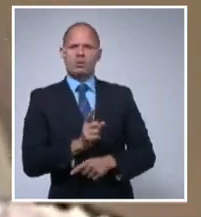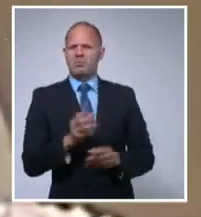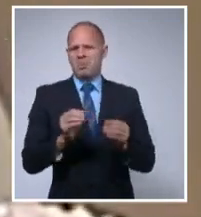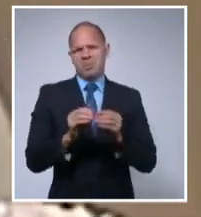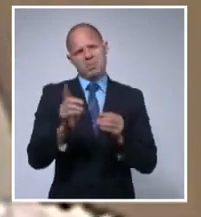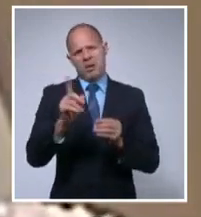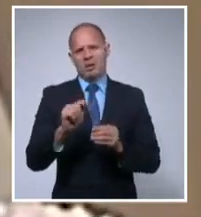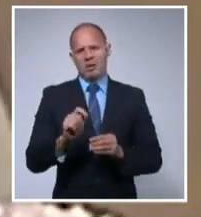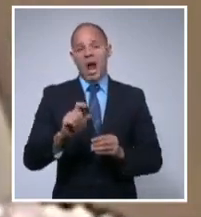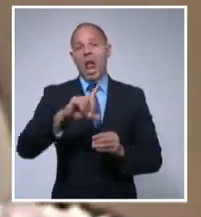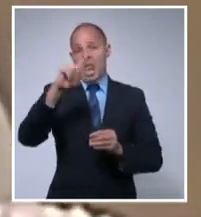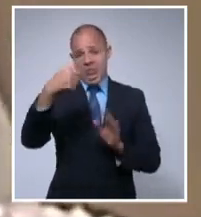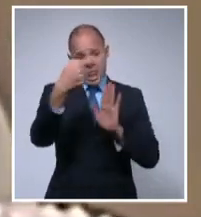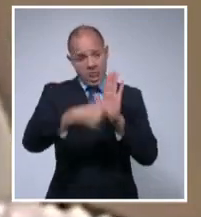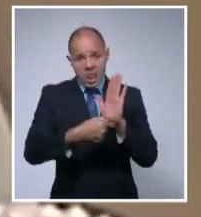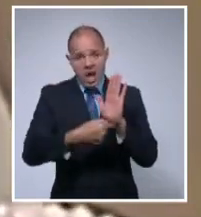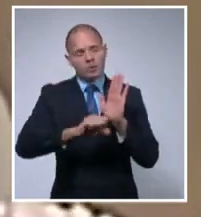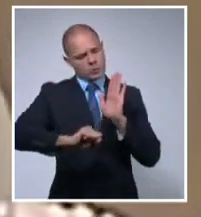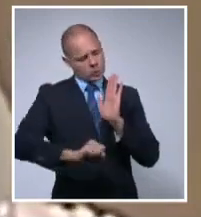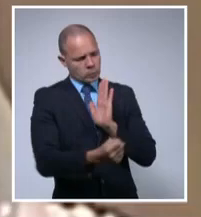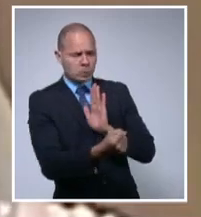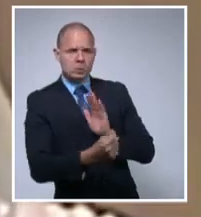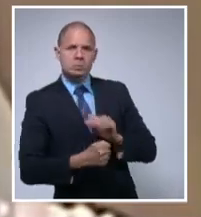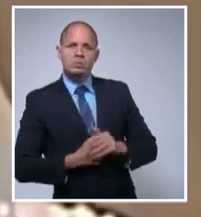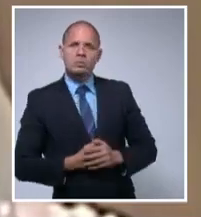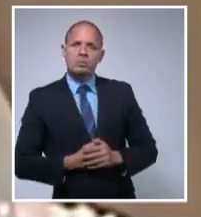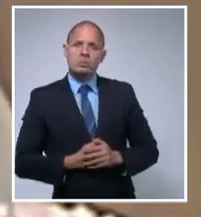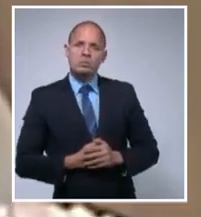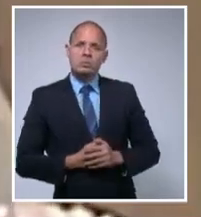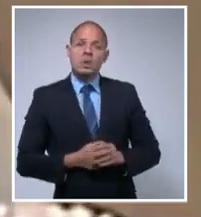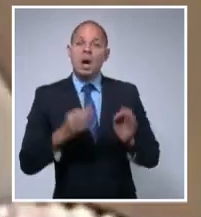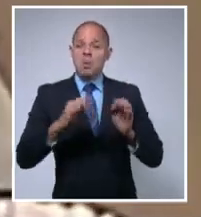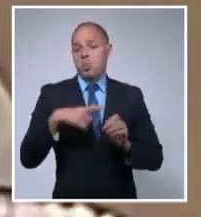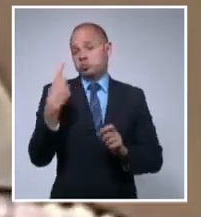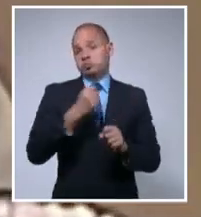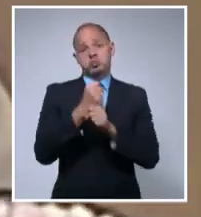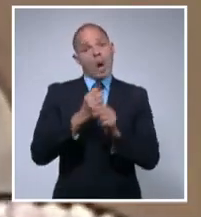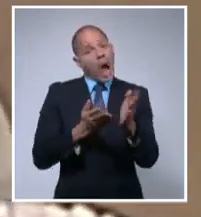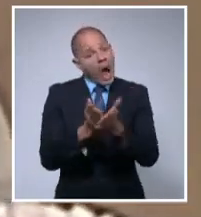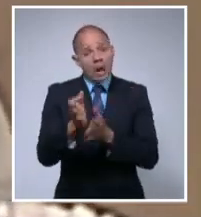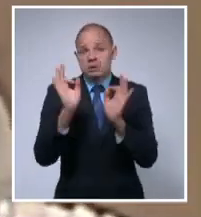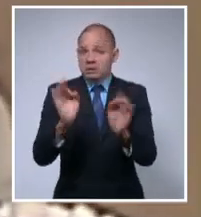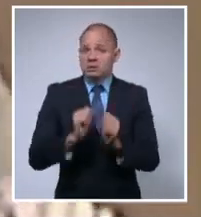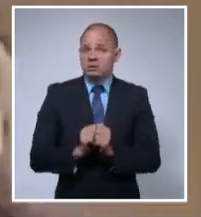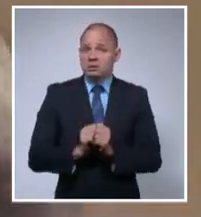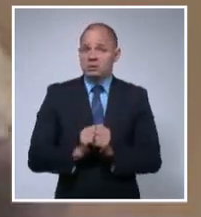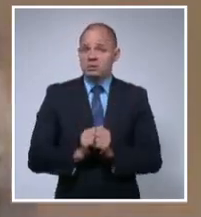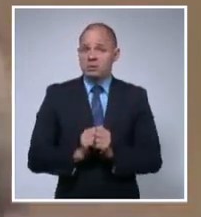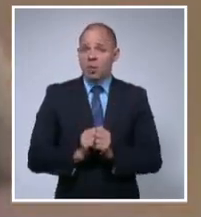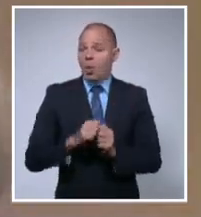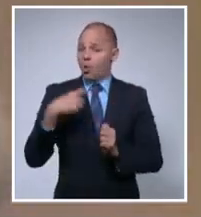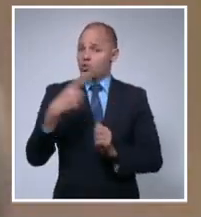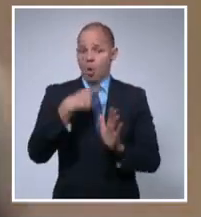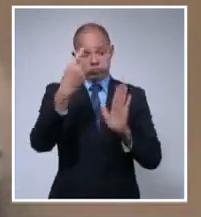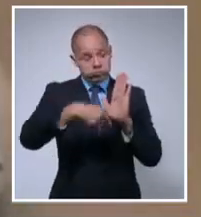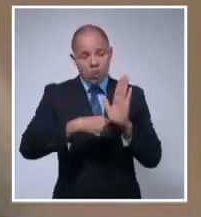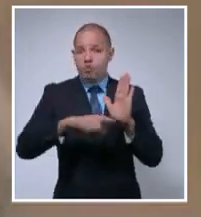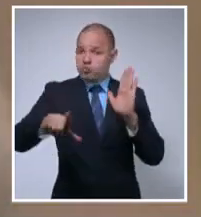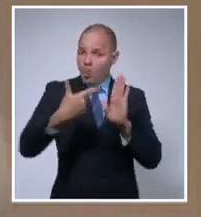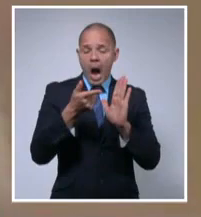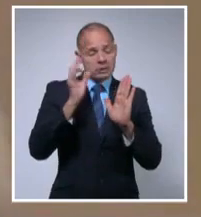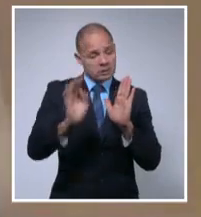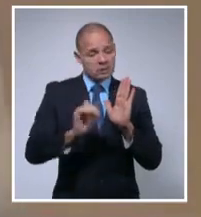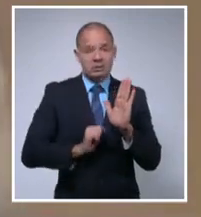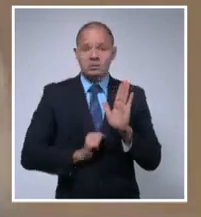que nunca. Y tendremos que trabajar más que nunca, y tendremos que ser más eficientes que nunca. Es un terreno importante donde